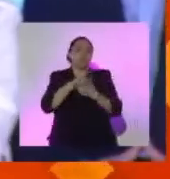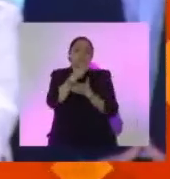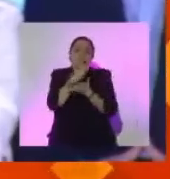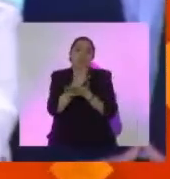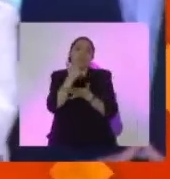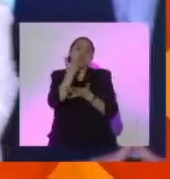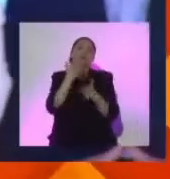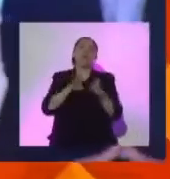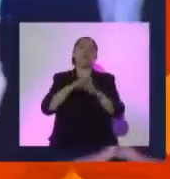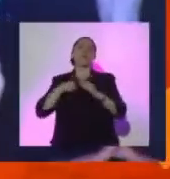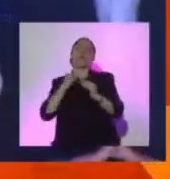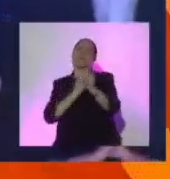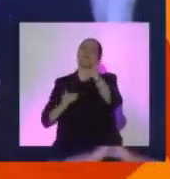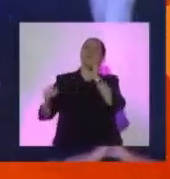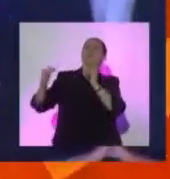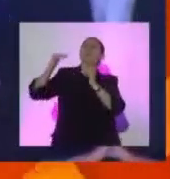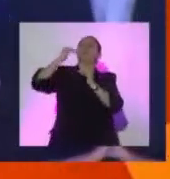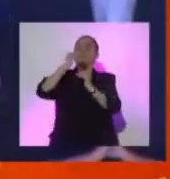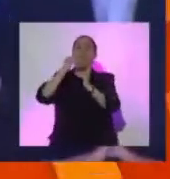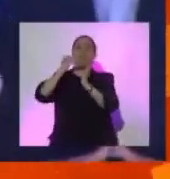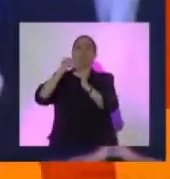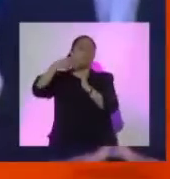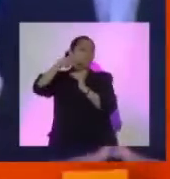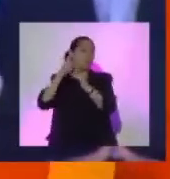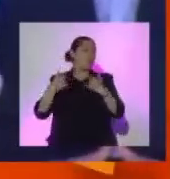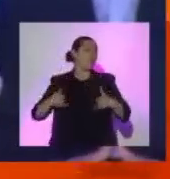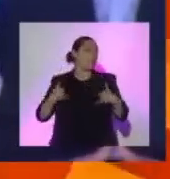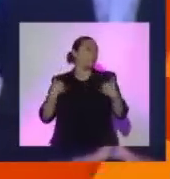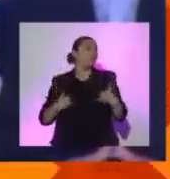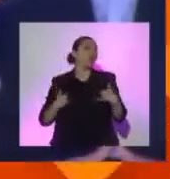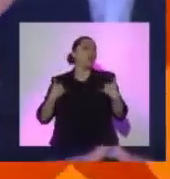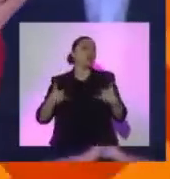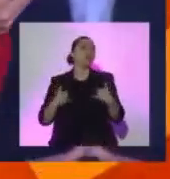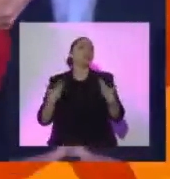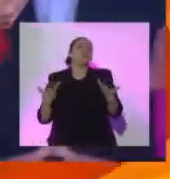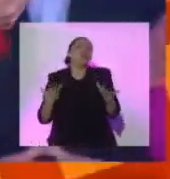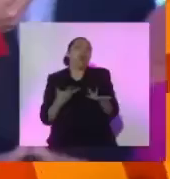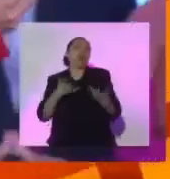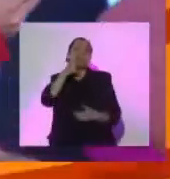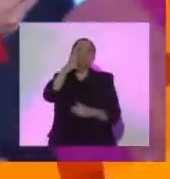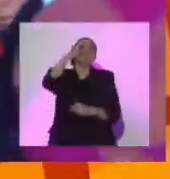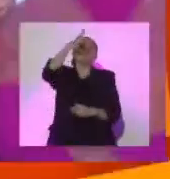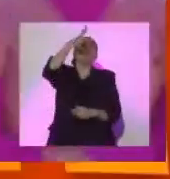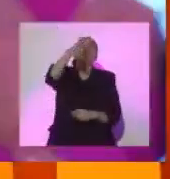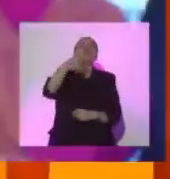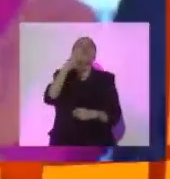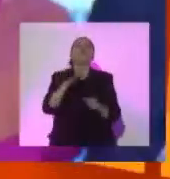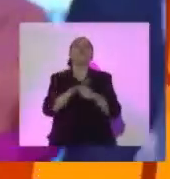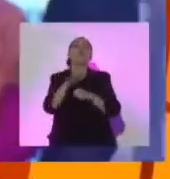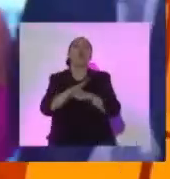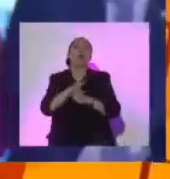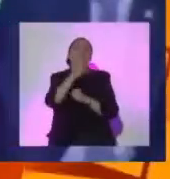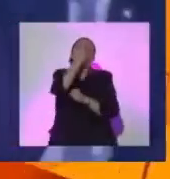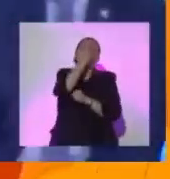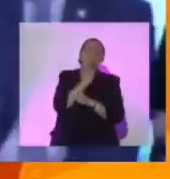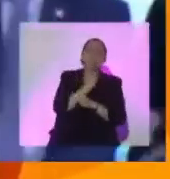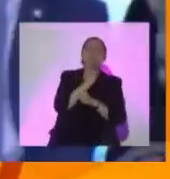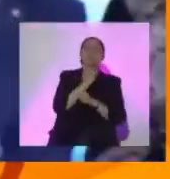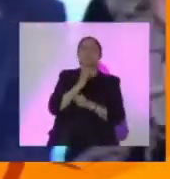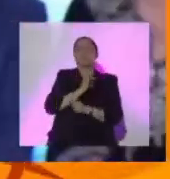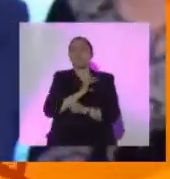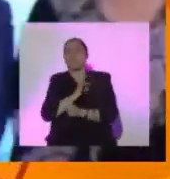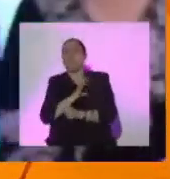de partidos fue diputado ha sido presidente de la comisión de Justicia miembro de la comisión federal electoral que es fue el